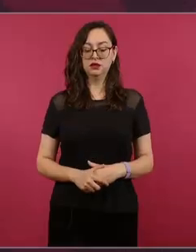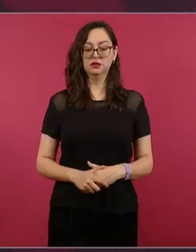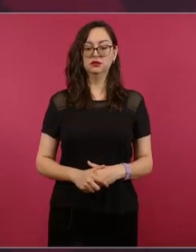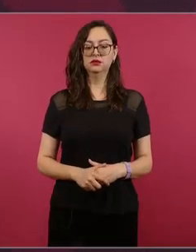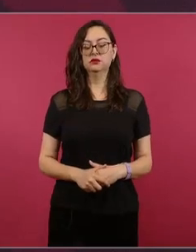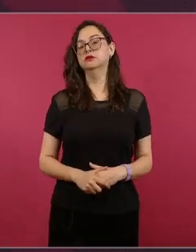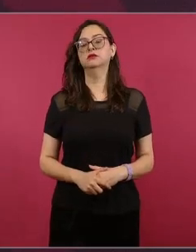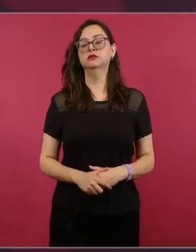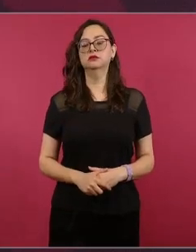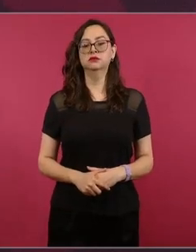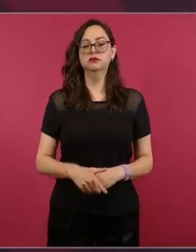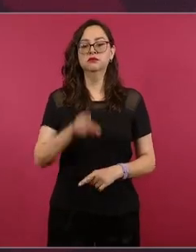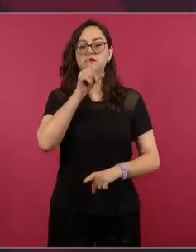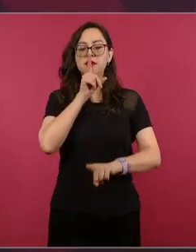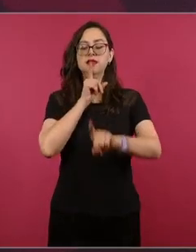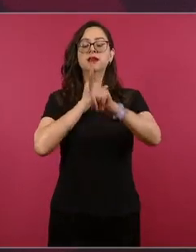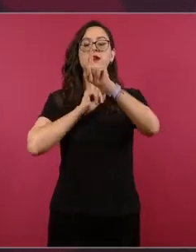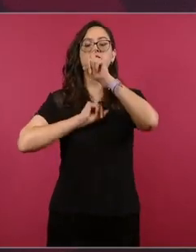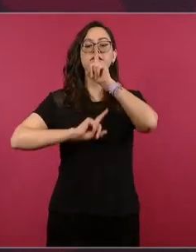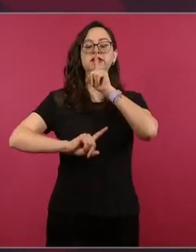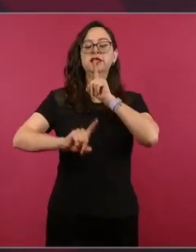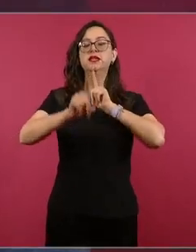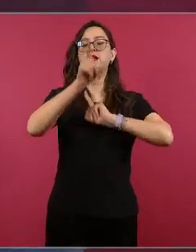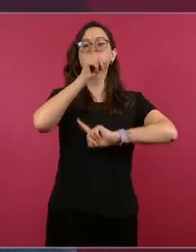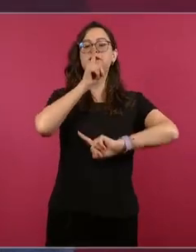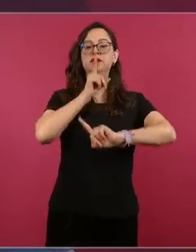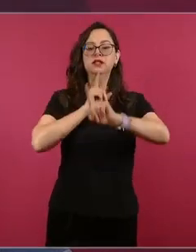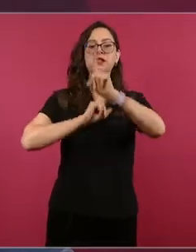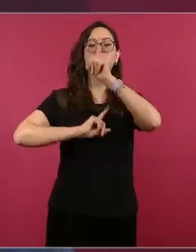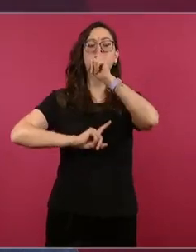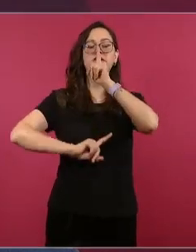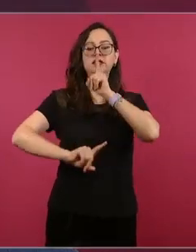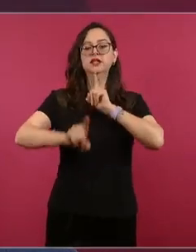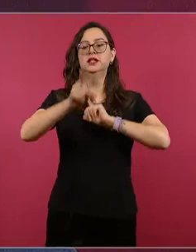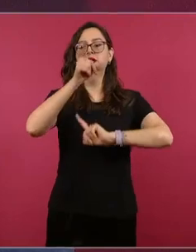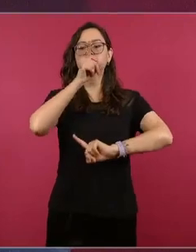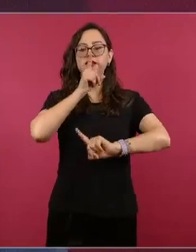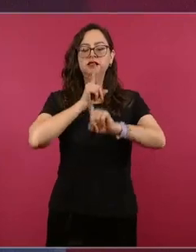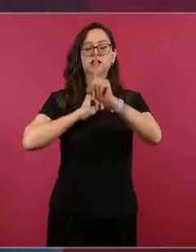pura calumnia, puras mentiras.